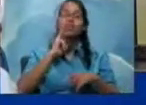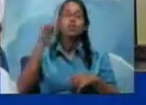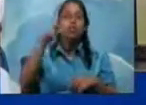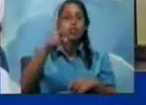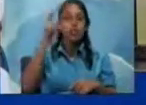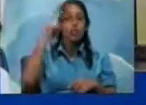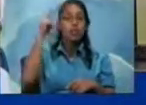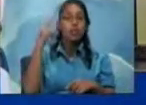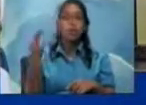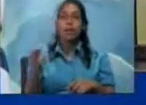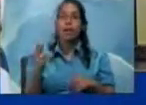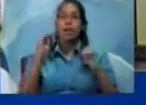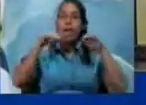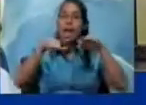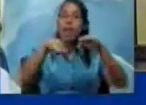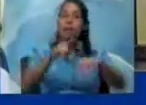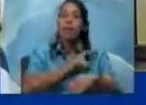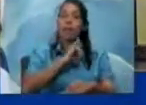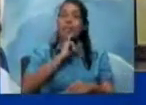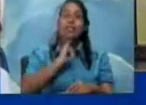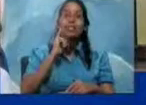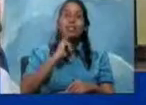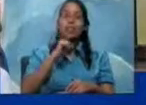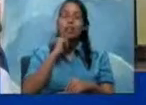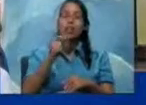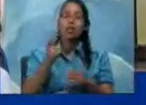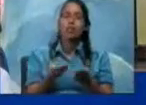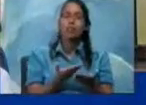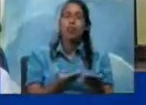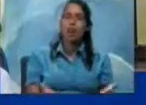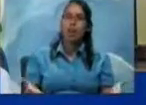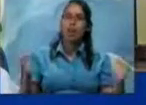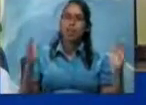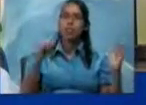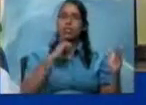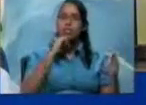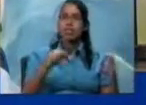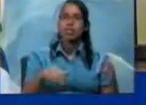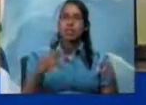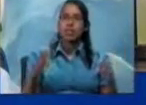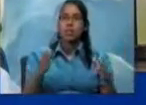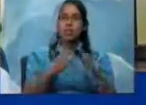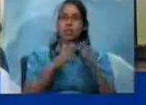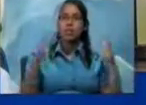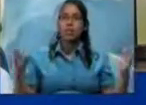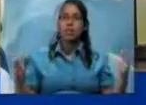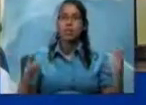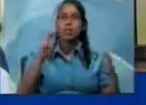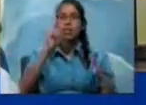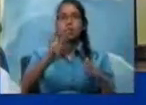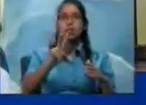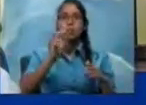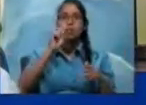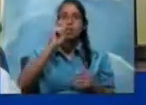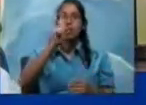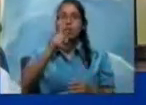Galilea el mar de Galilea es una laguna es una laguna que mide 21 km de